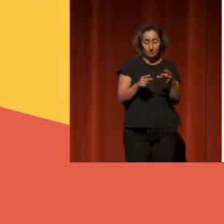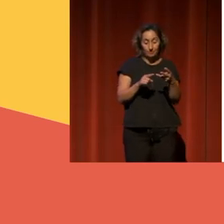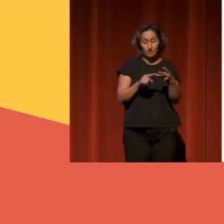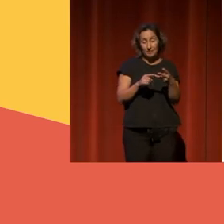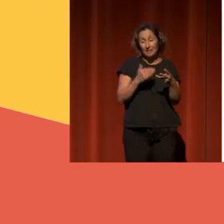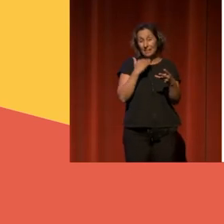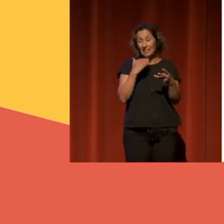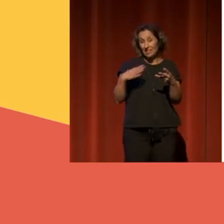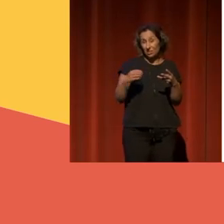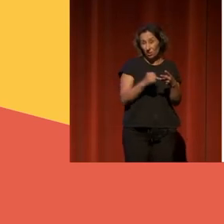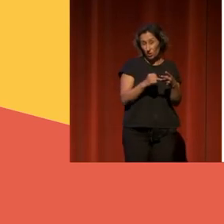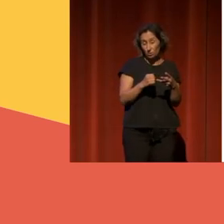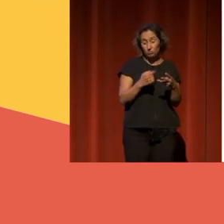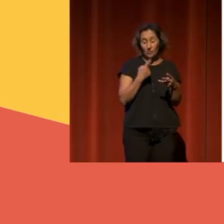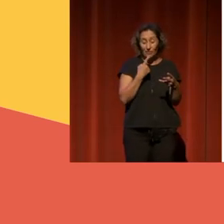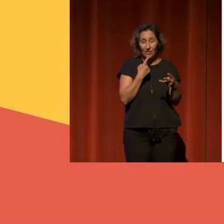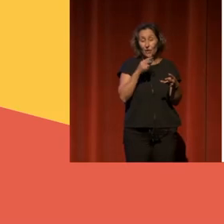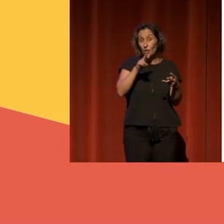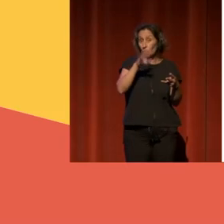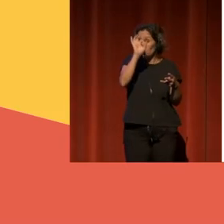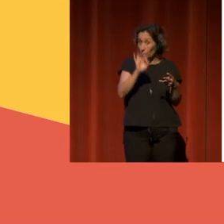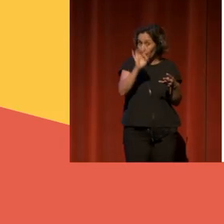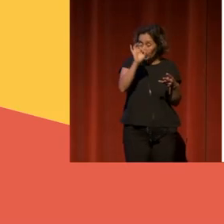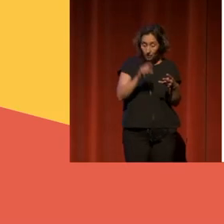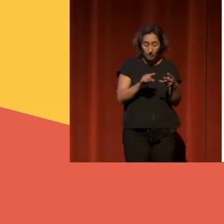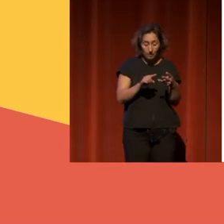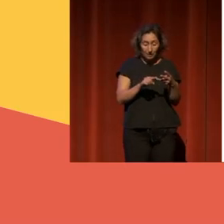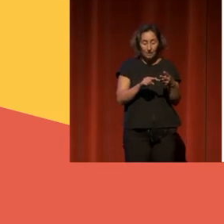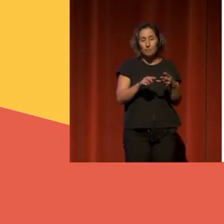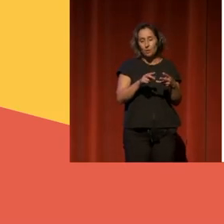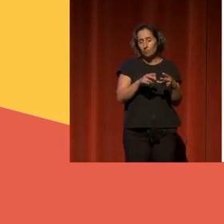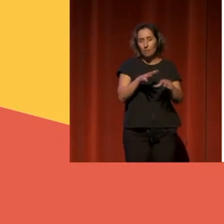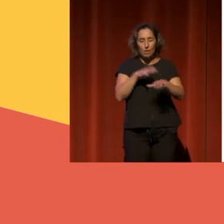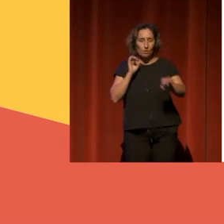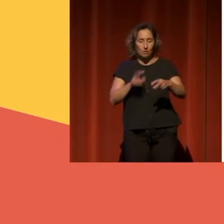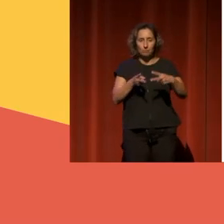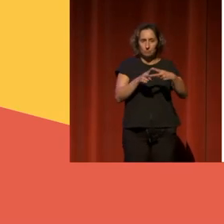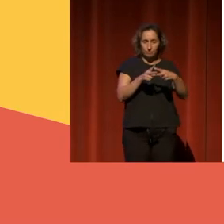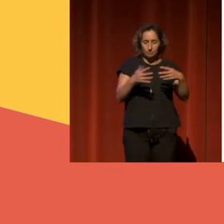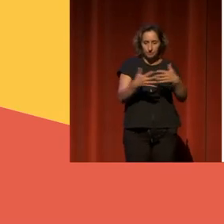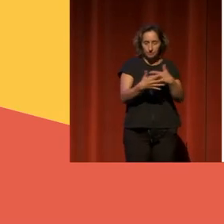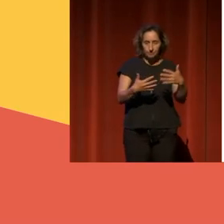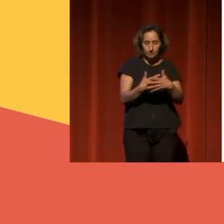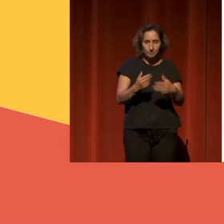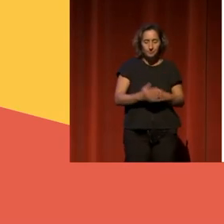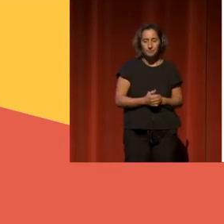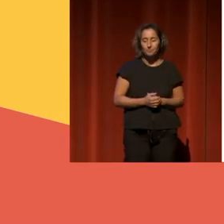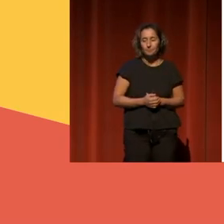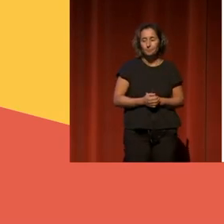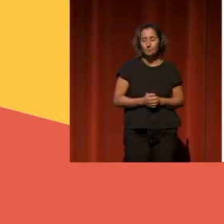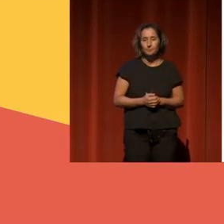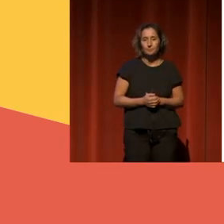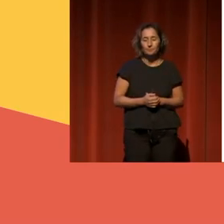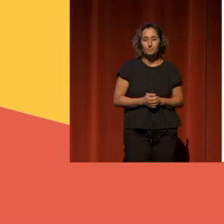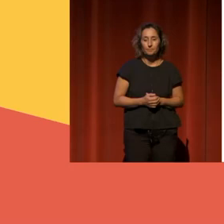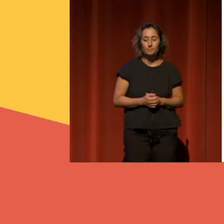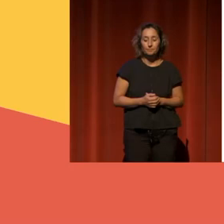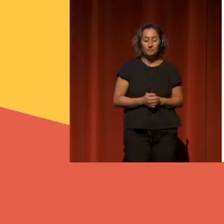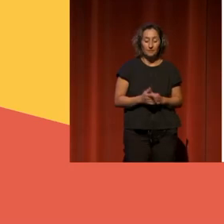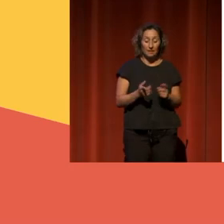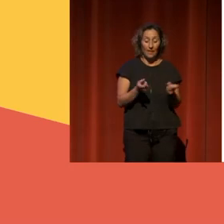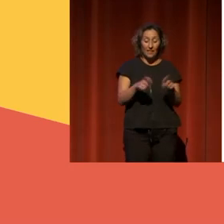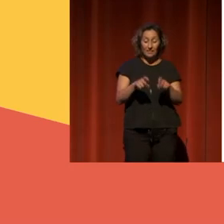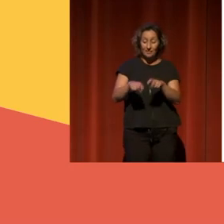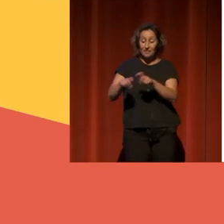aquí pone el 2%, pero que casi todos hacen las dos cosas a la vez. La periodicidad de las sesiones suele